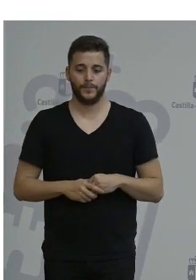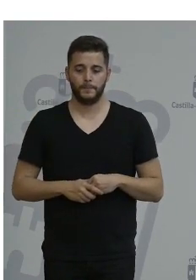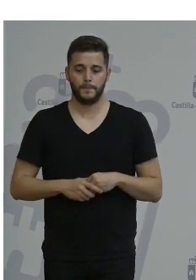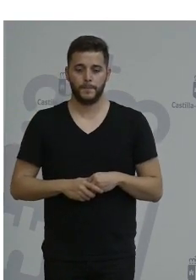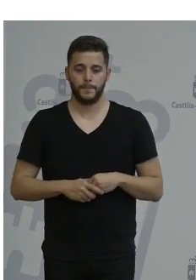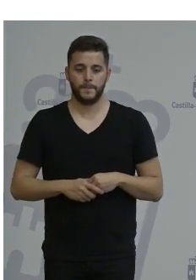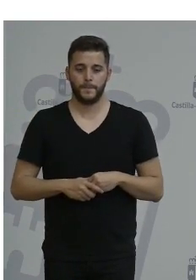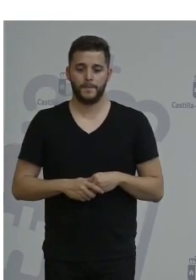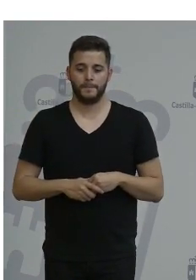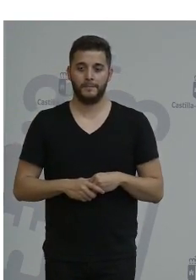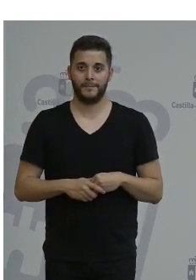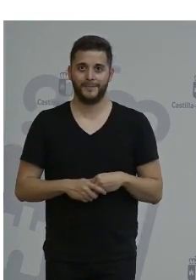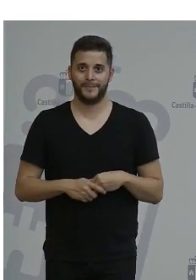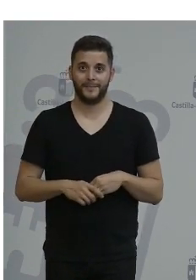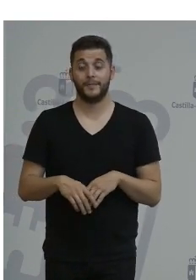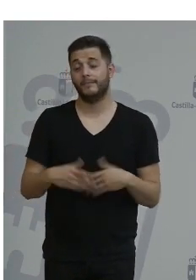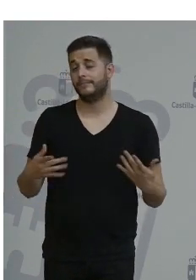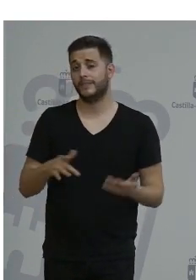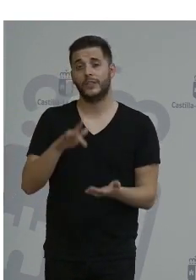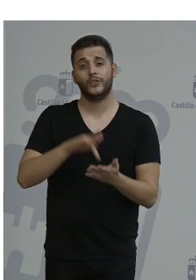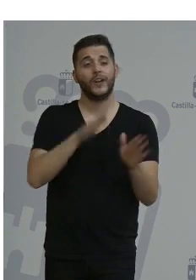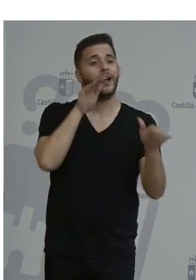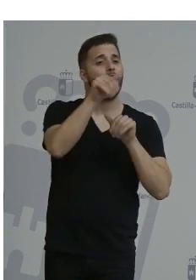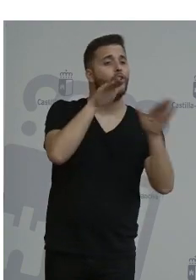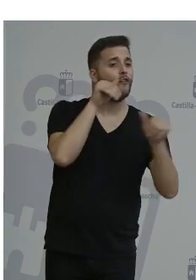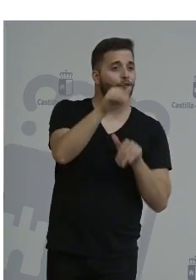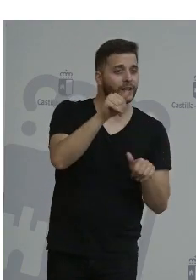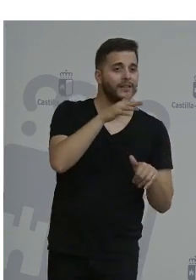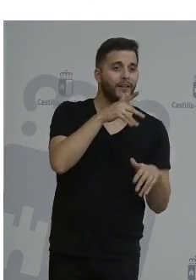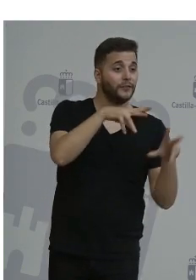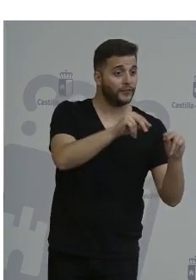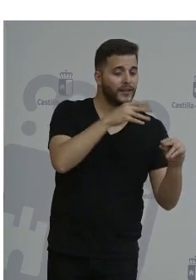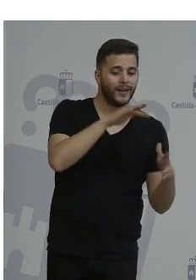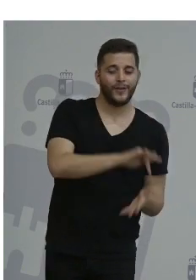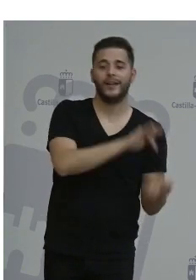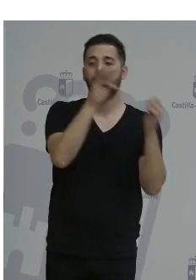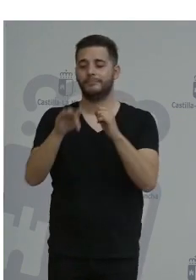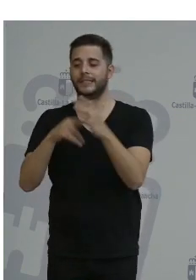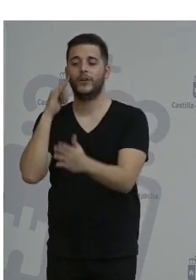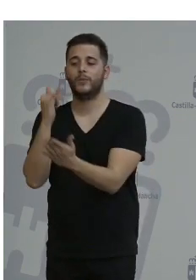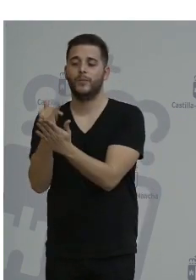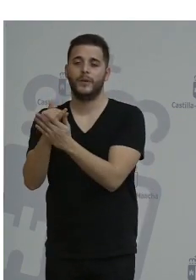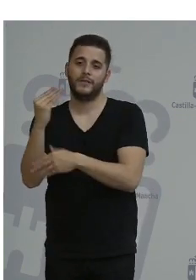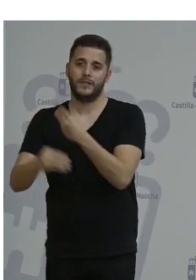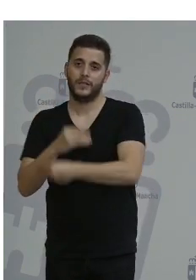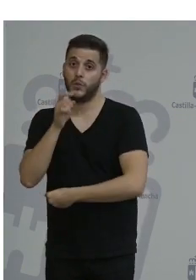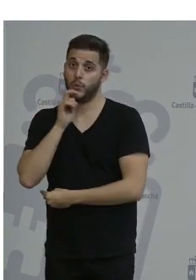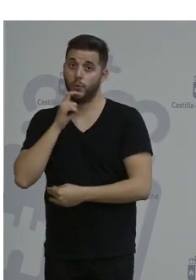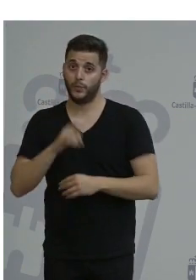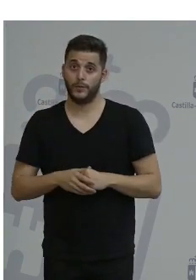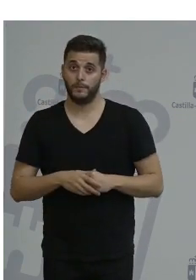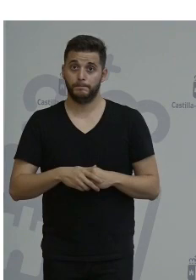Bueno, una vez hablado de las ofertas pasamos a la realización de las pruebas. En cuanto a la realización